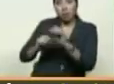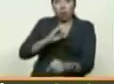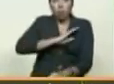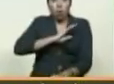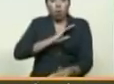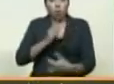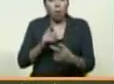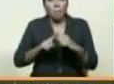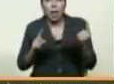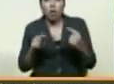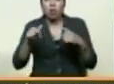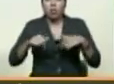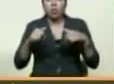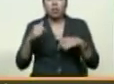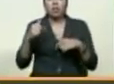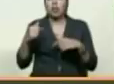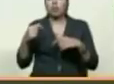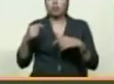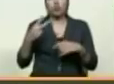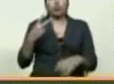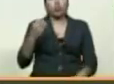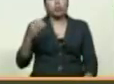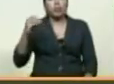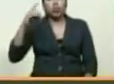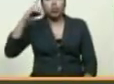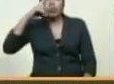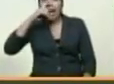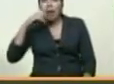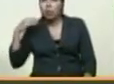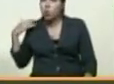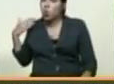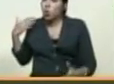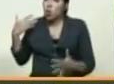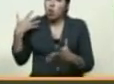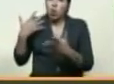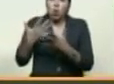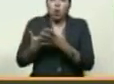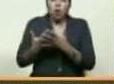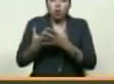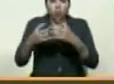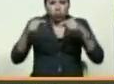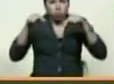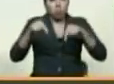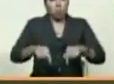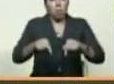Pero venir aquí 200 años después, hacer lo mismo que hizo Bolívar,